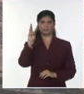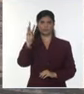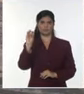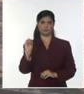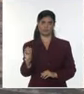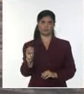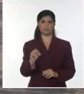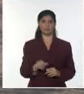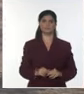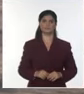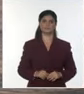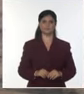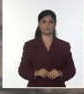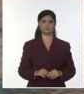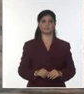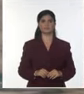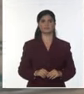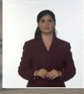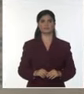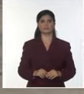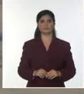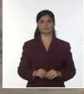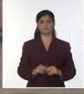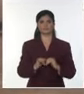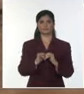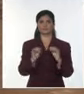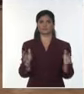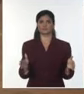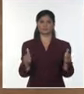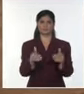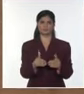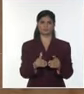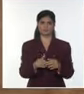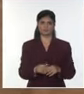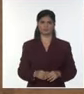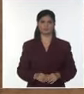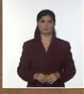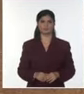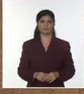energética del país. Ismari Barcia, Canal Cubano de Noticias.